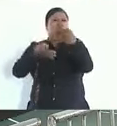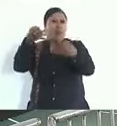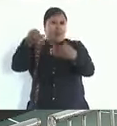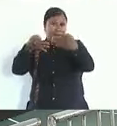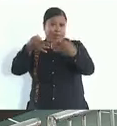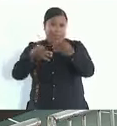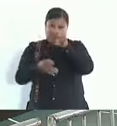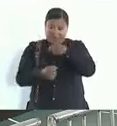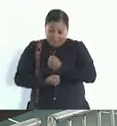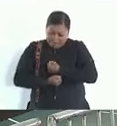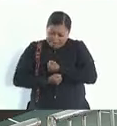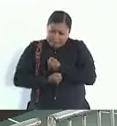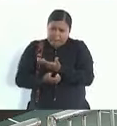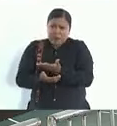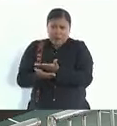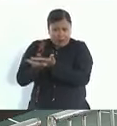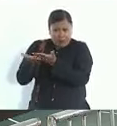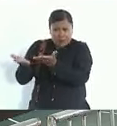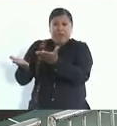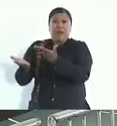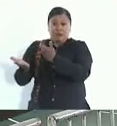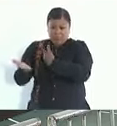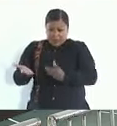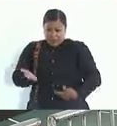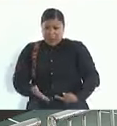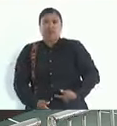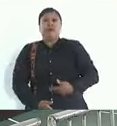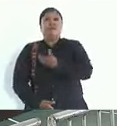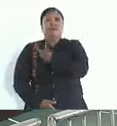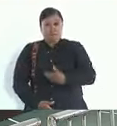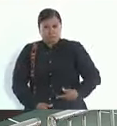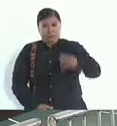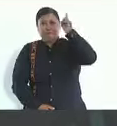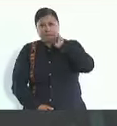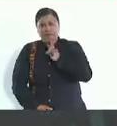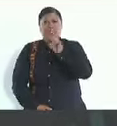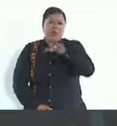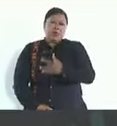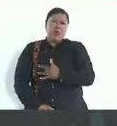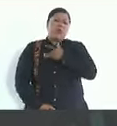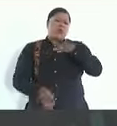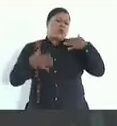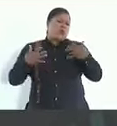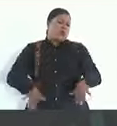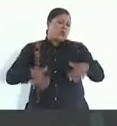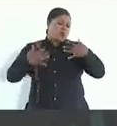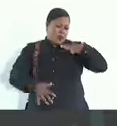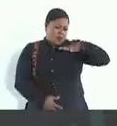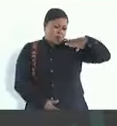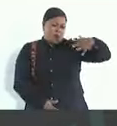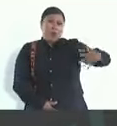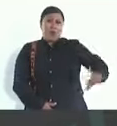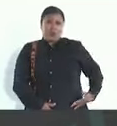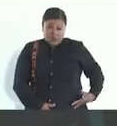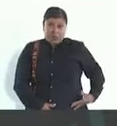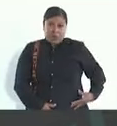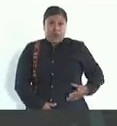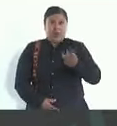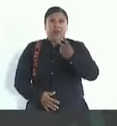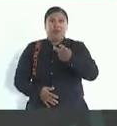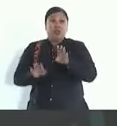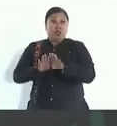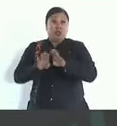expresar, presidenta, presidente, que ahora nos sentimos muy orgullosos porque el destino de